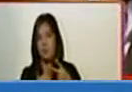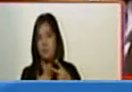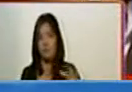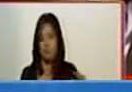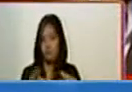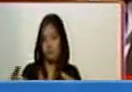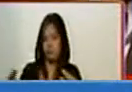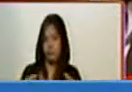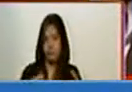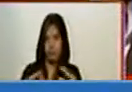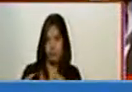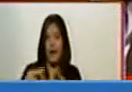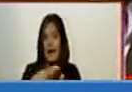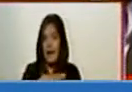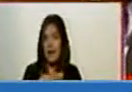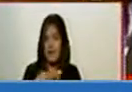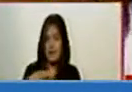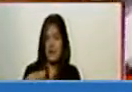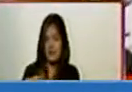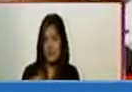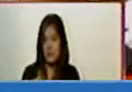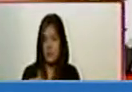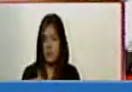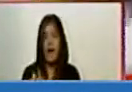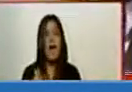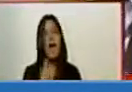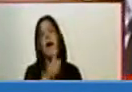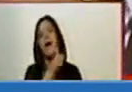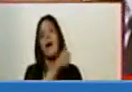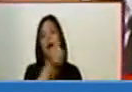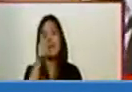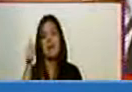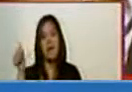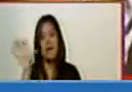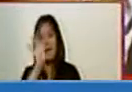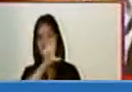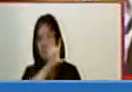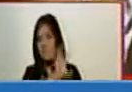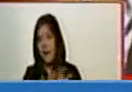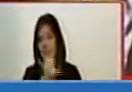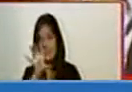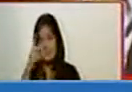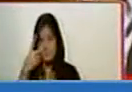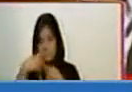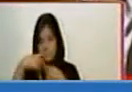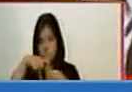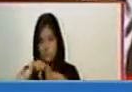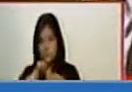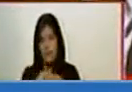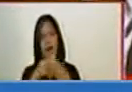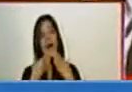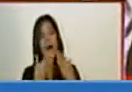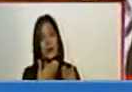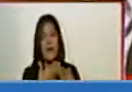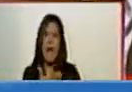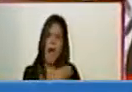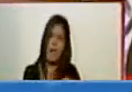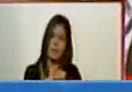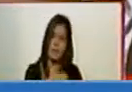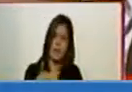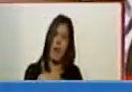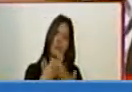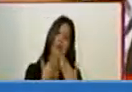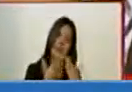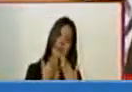inversión, el crédito a cada uno de los países miembros de Mercosur. Así se los agradecí en privado